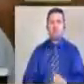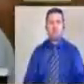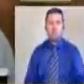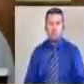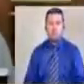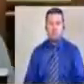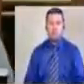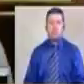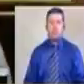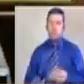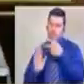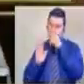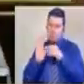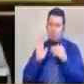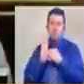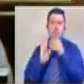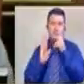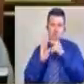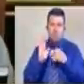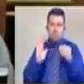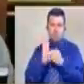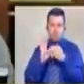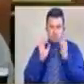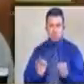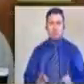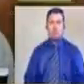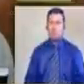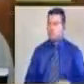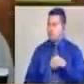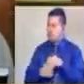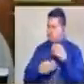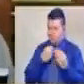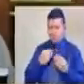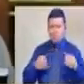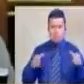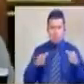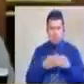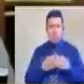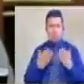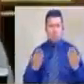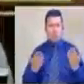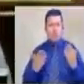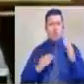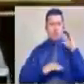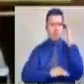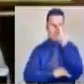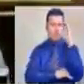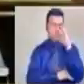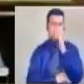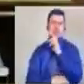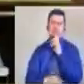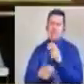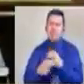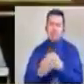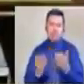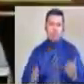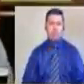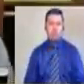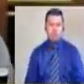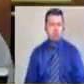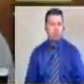a esta refrendación, como debe hacerse en un país con tantas dificultades,